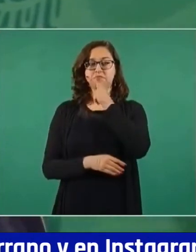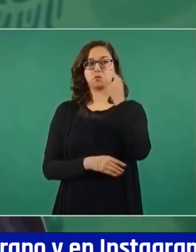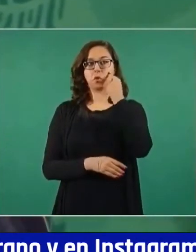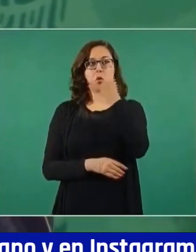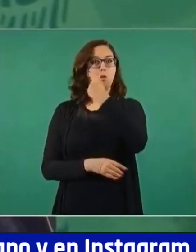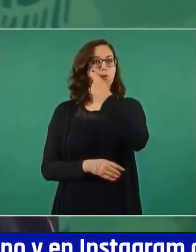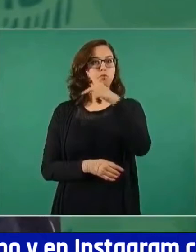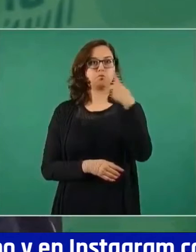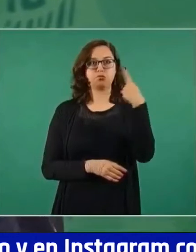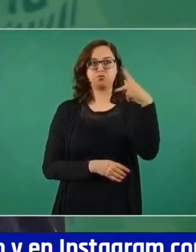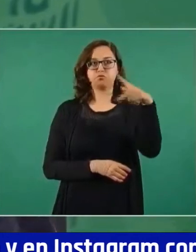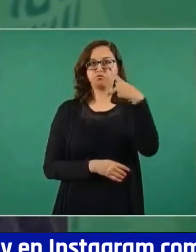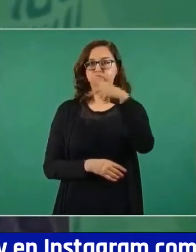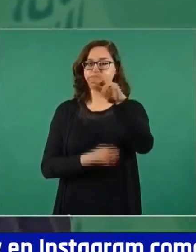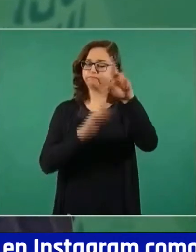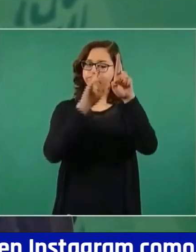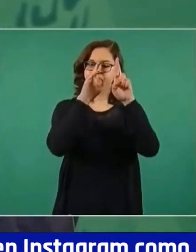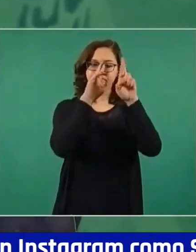Esos principios.